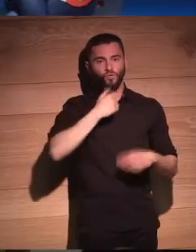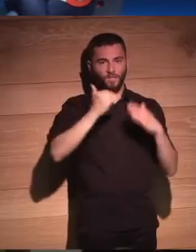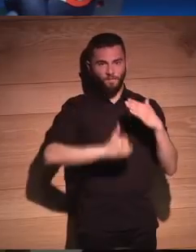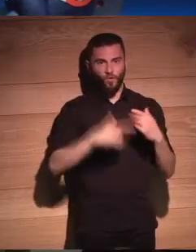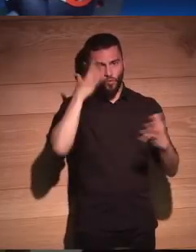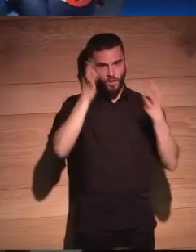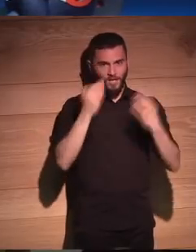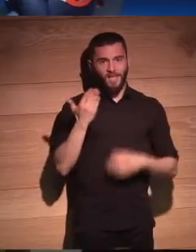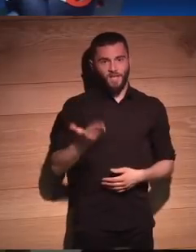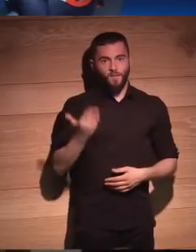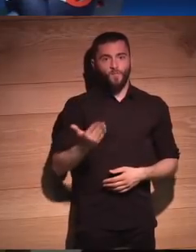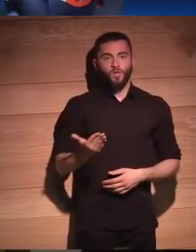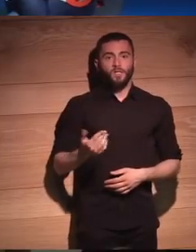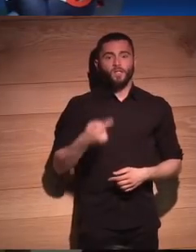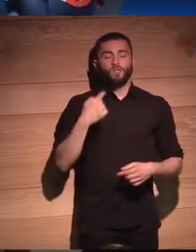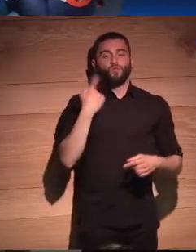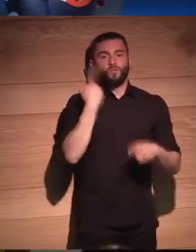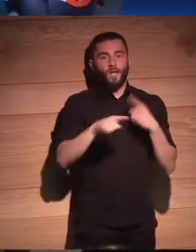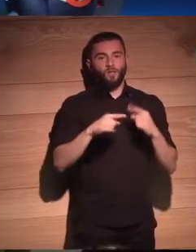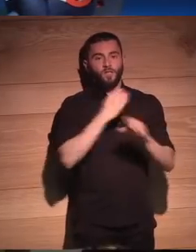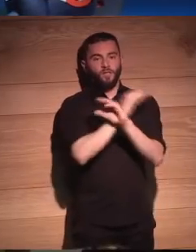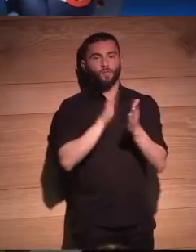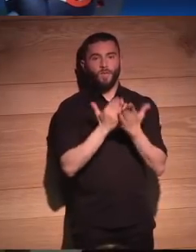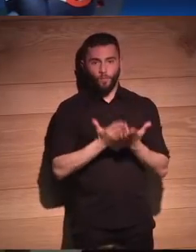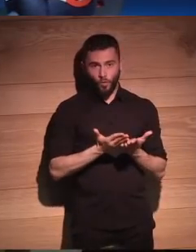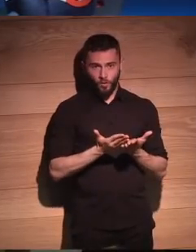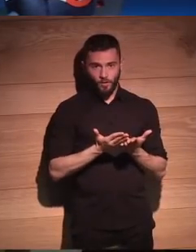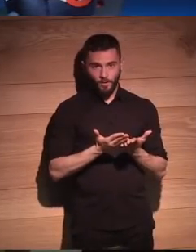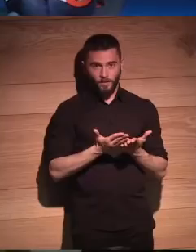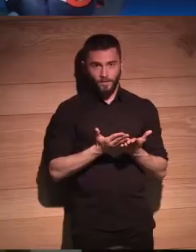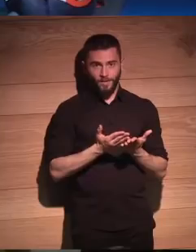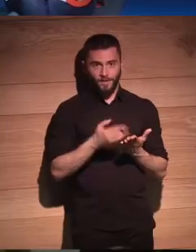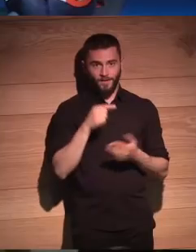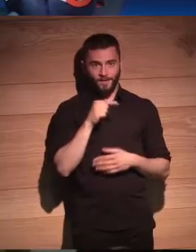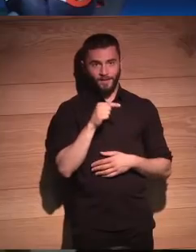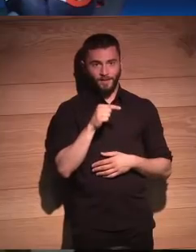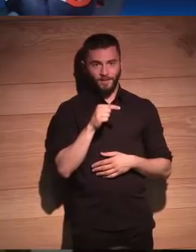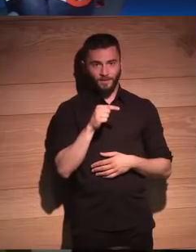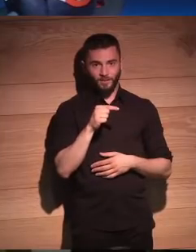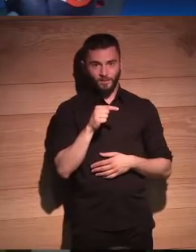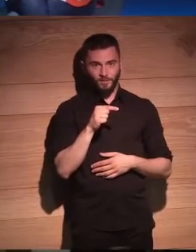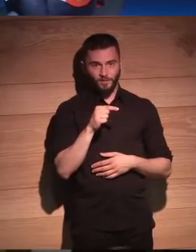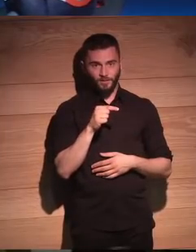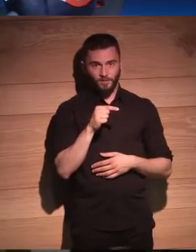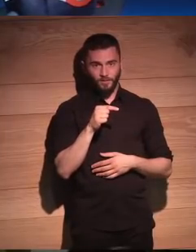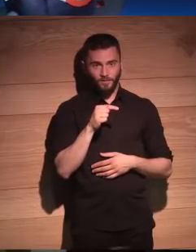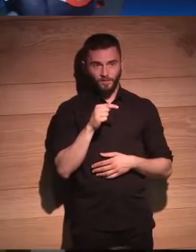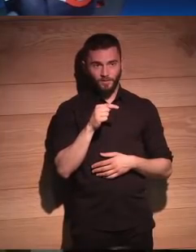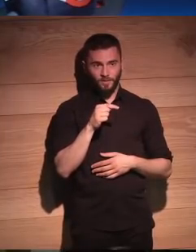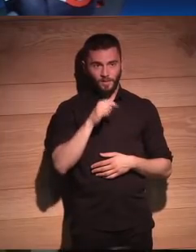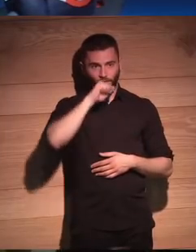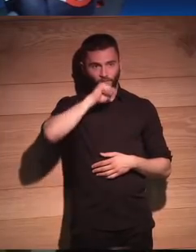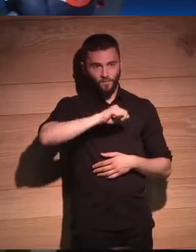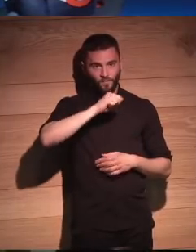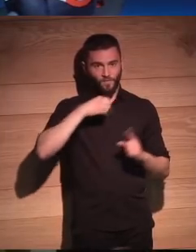que es importante, que es una cosa muy de los comics book, que es el fenómeno fan. Había un correo con